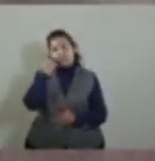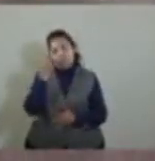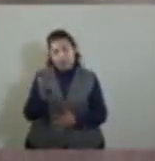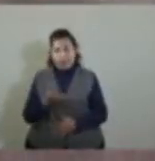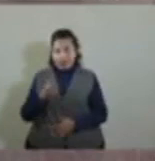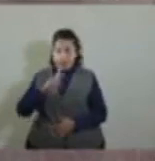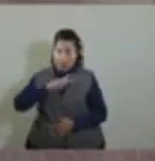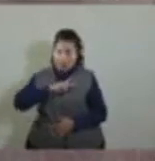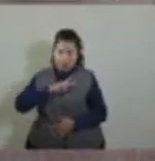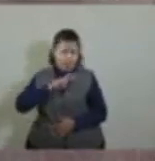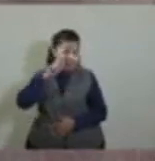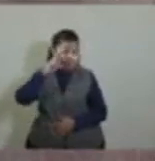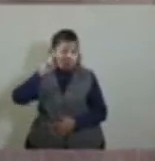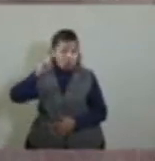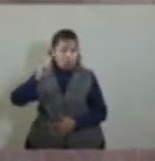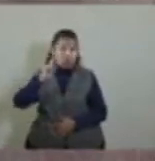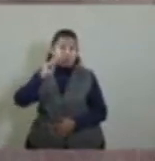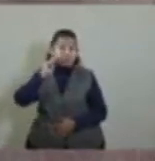sueño,